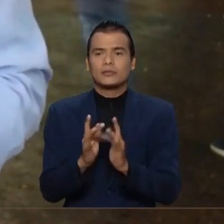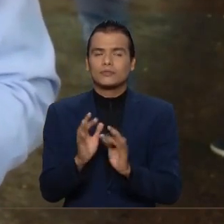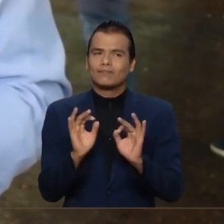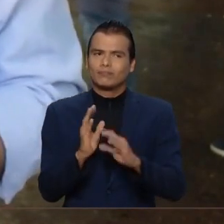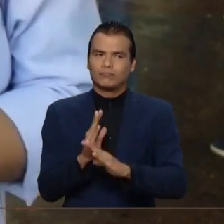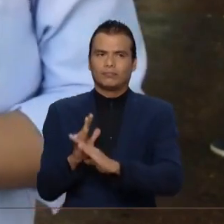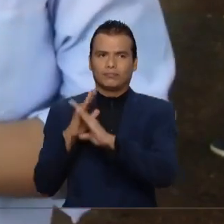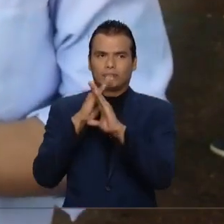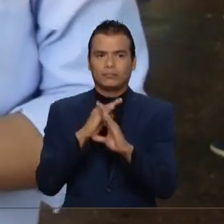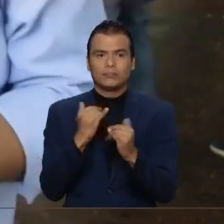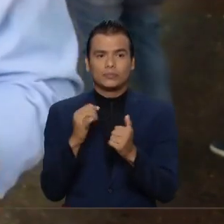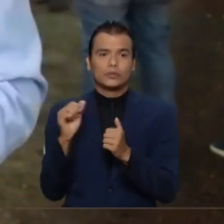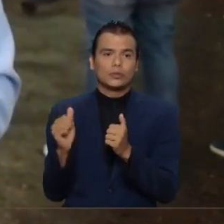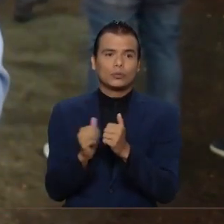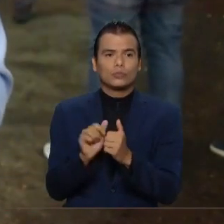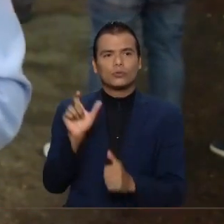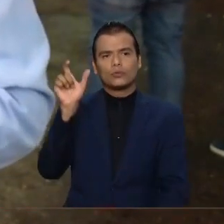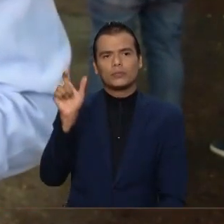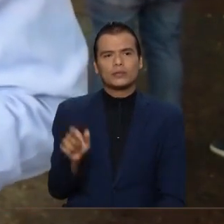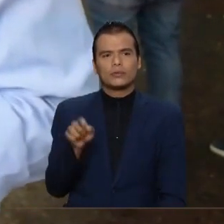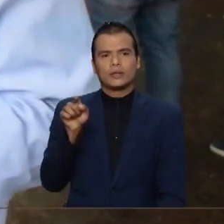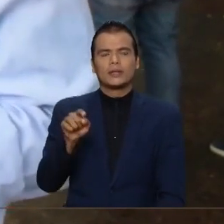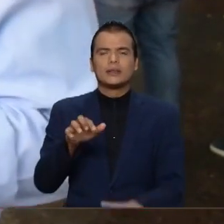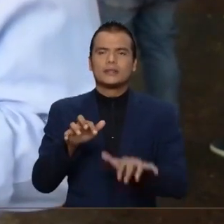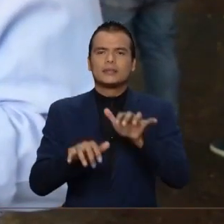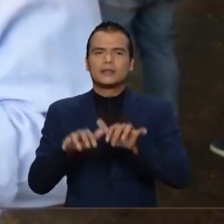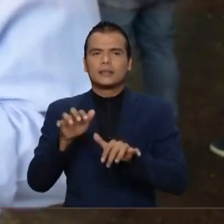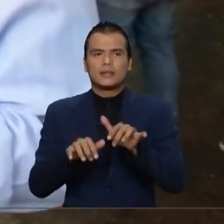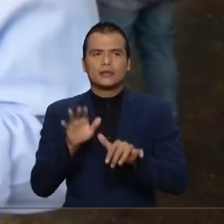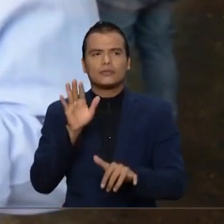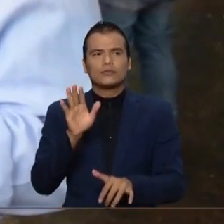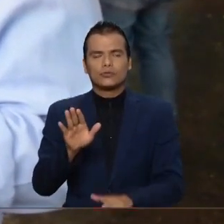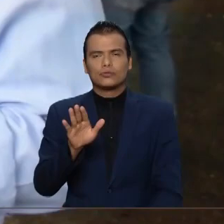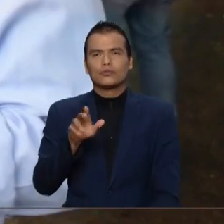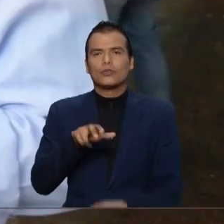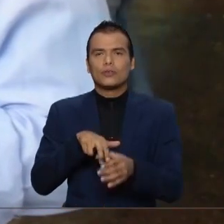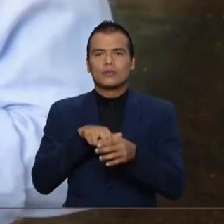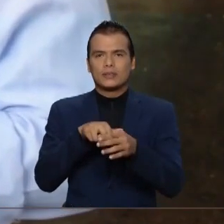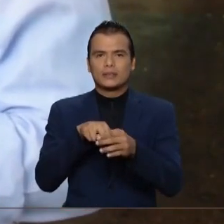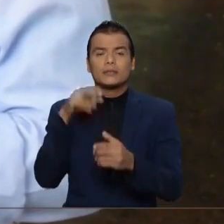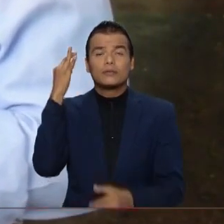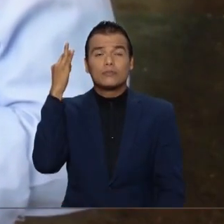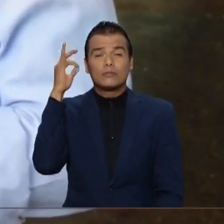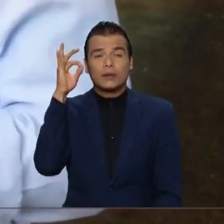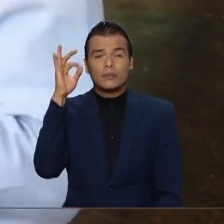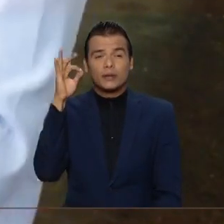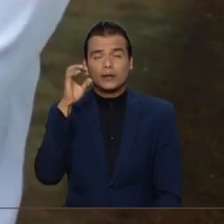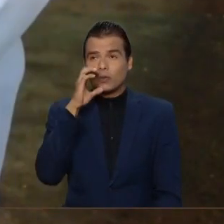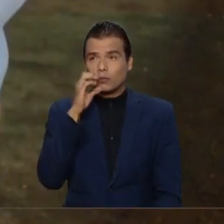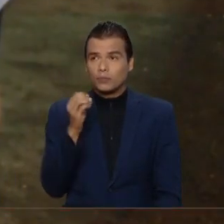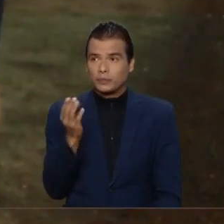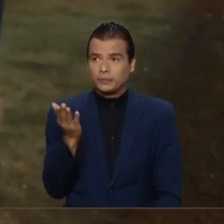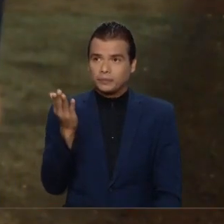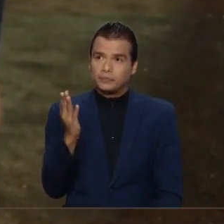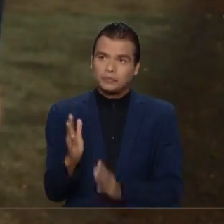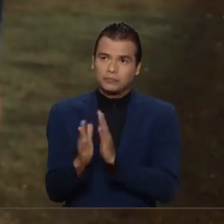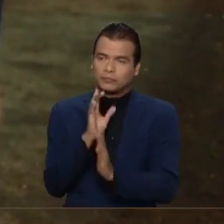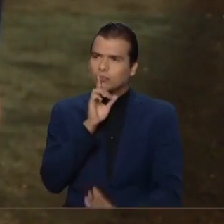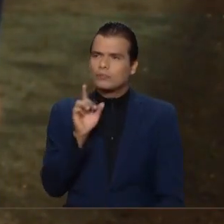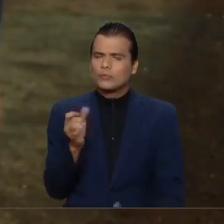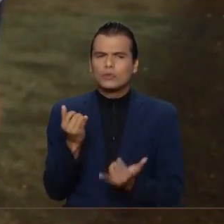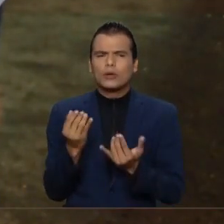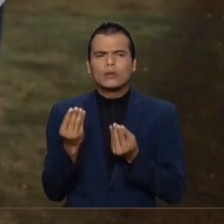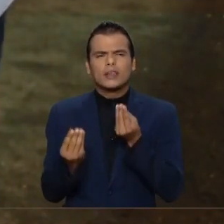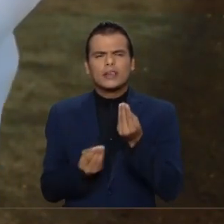municipio de Palmira, Daniel Parra Valdés. Daniel, bienvenido. Coméntenos balance de este operativo que están desarrollando en la recta Cali-Palmira. Bueno, ante